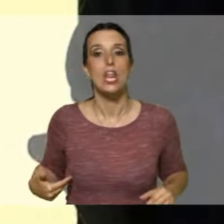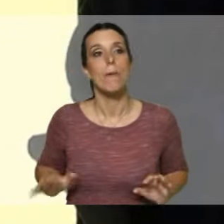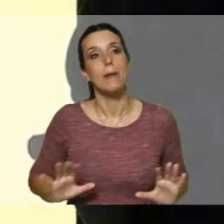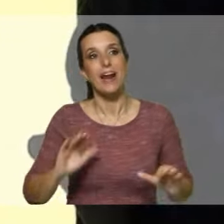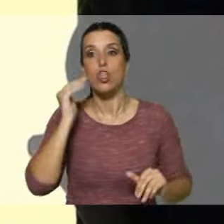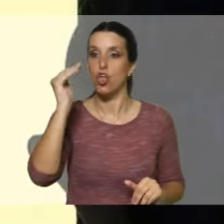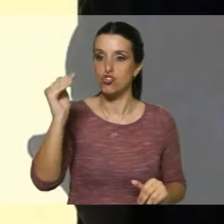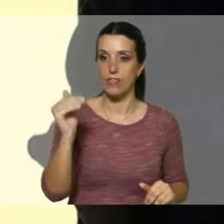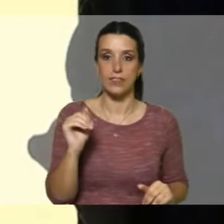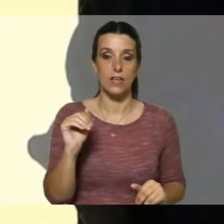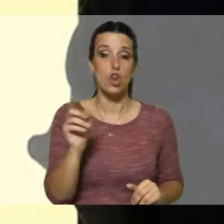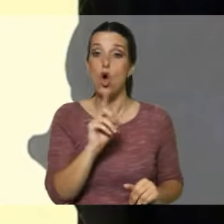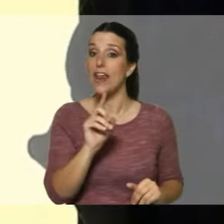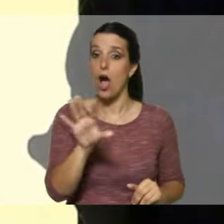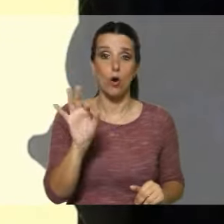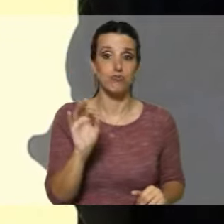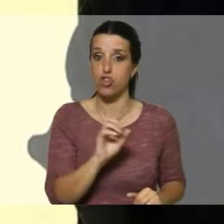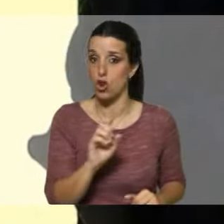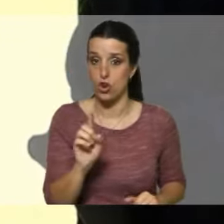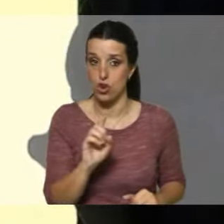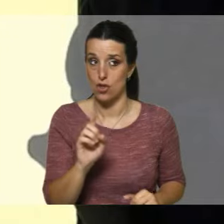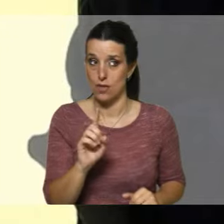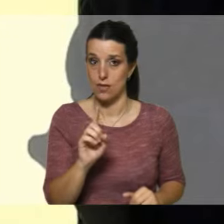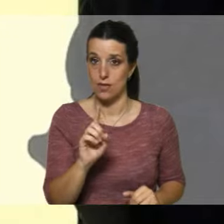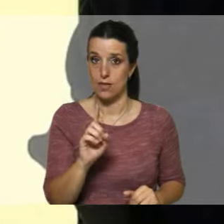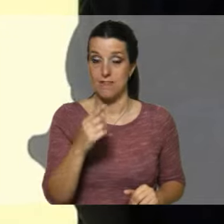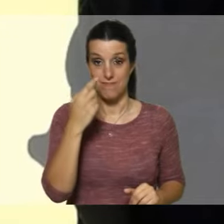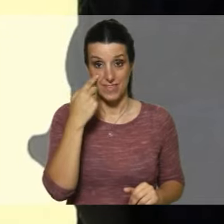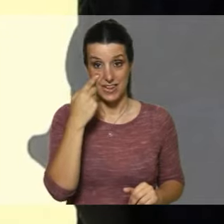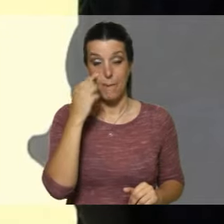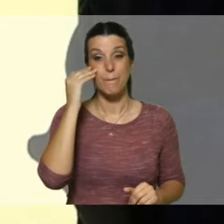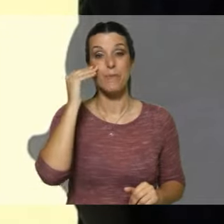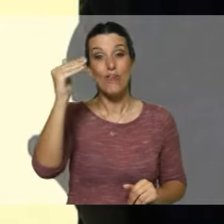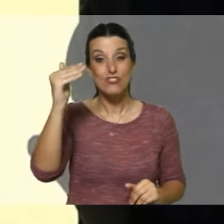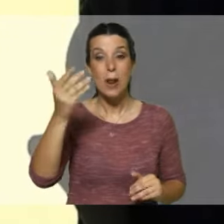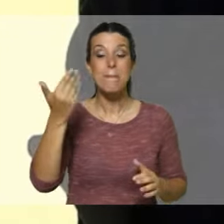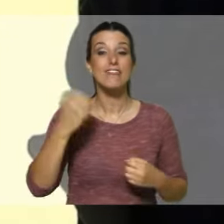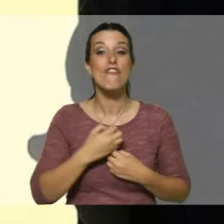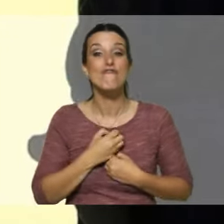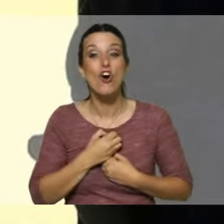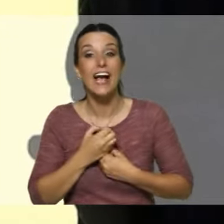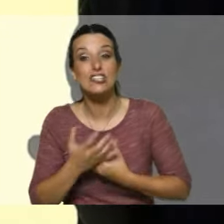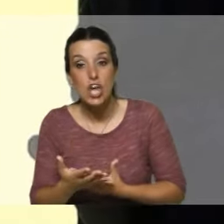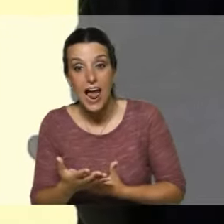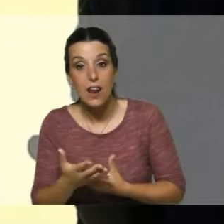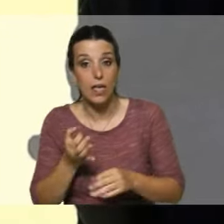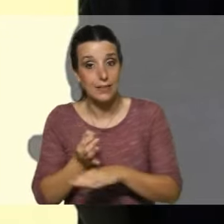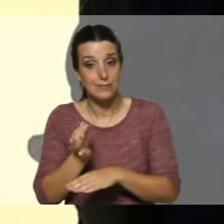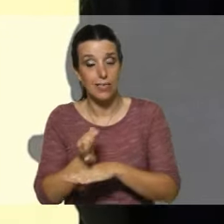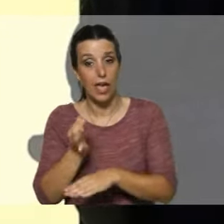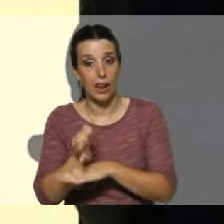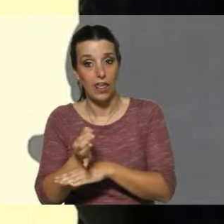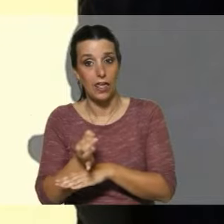docente no era una opción fíjense una de las profesiones más ocasionales es enseñar